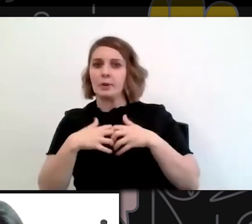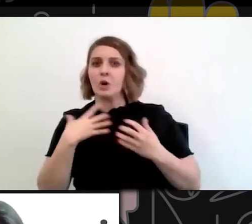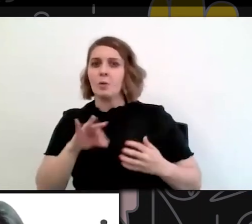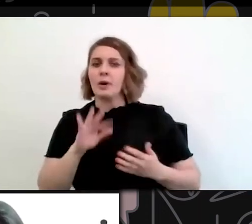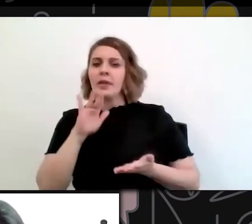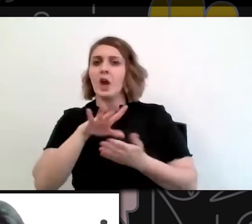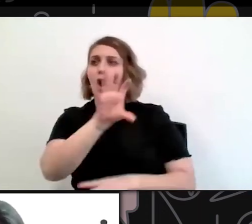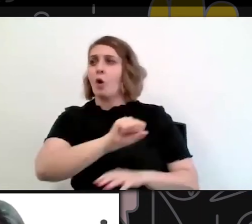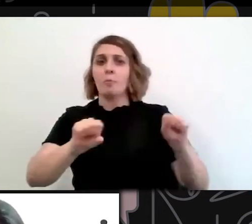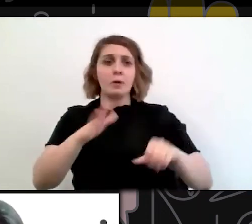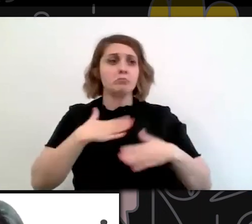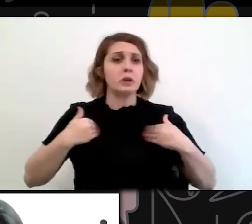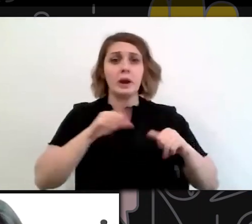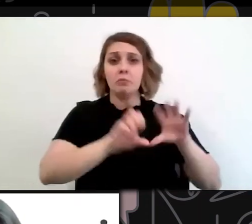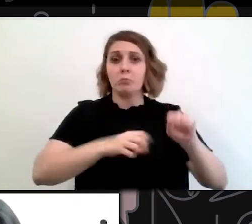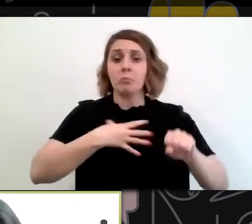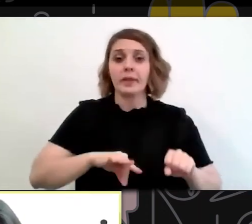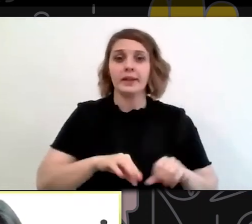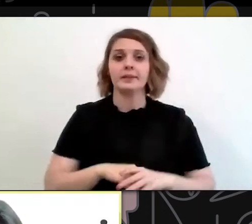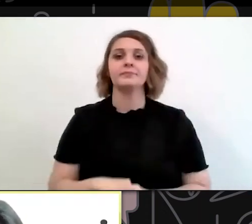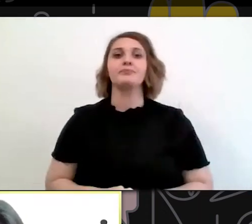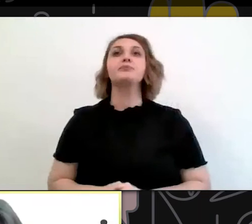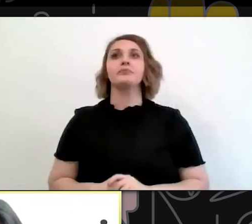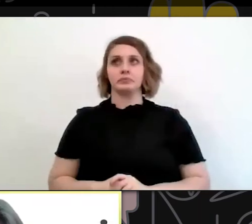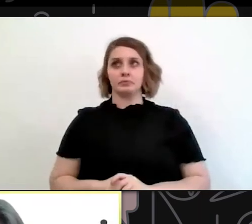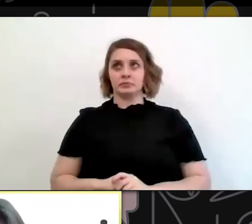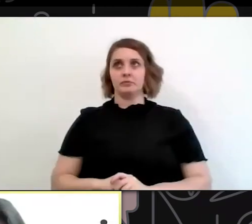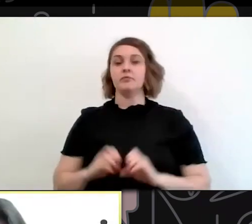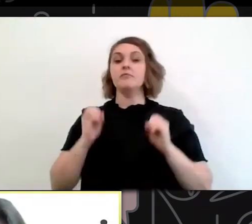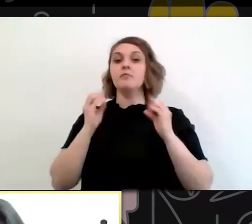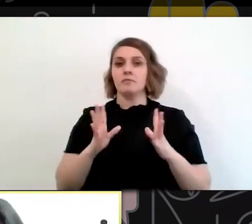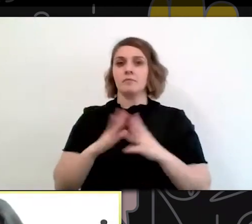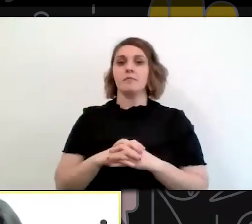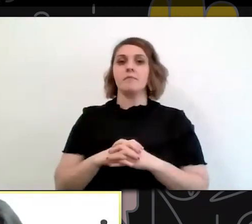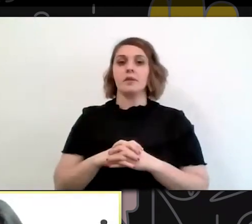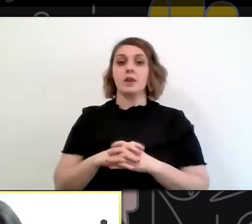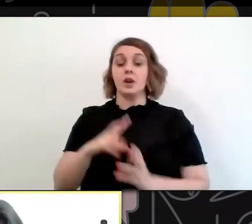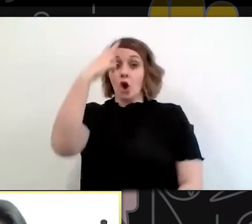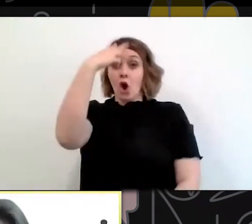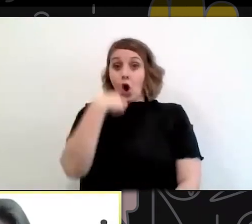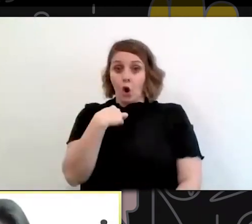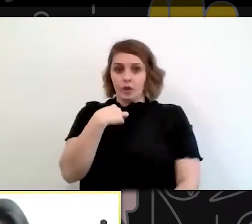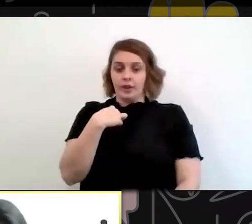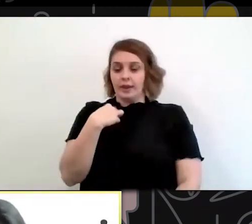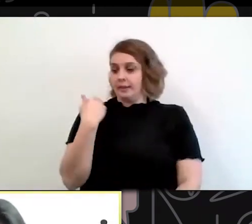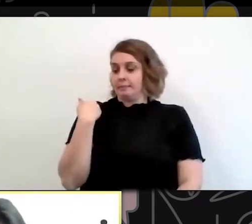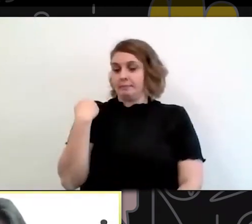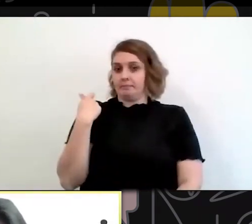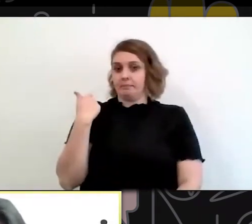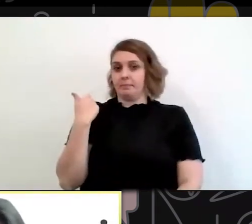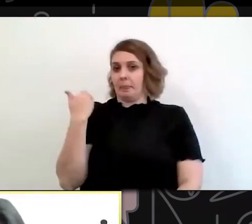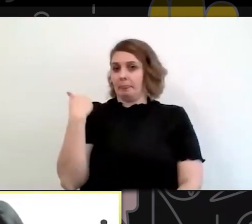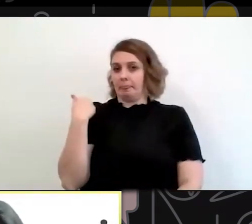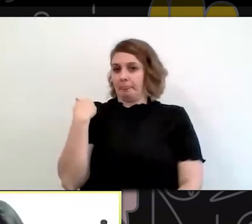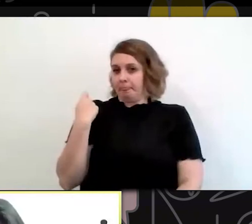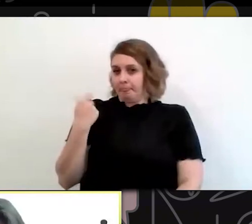comprar en cualquier sitio. Bueno, desde la ONCE, últimamente, además, muy